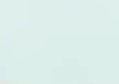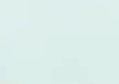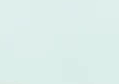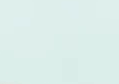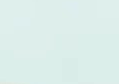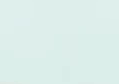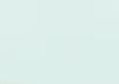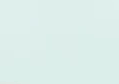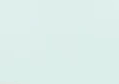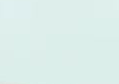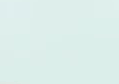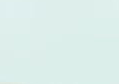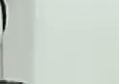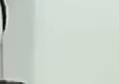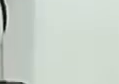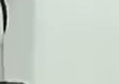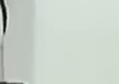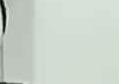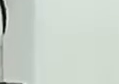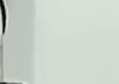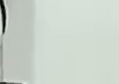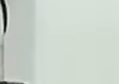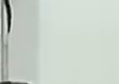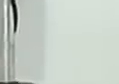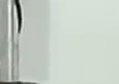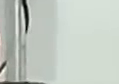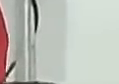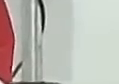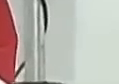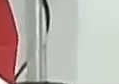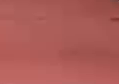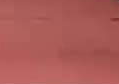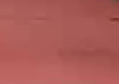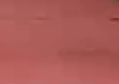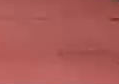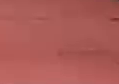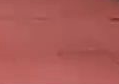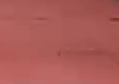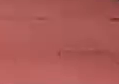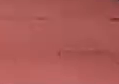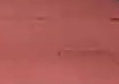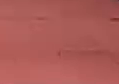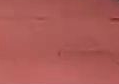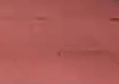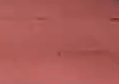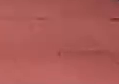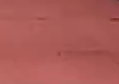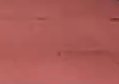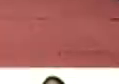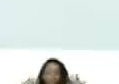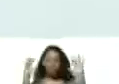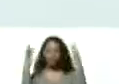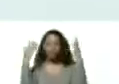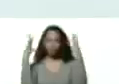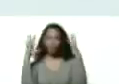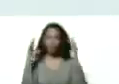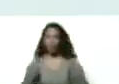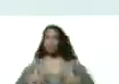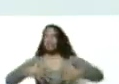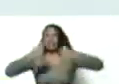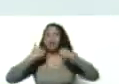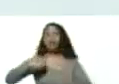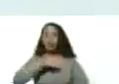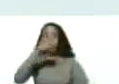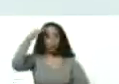Por siempre, este es el juramento rescatado por